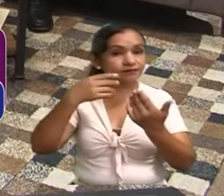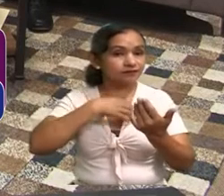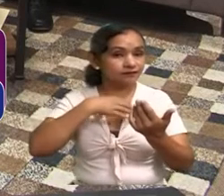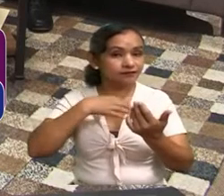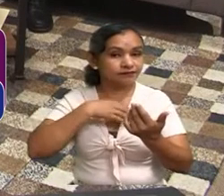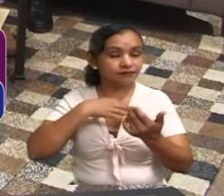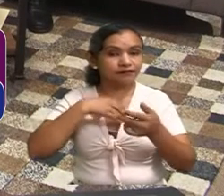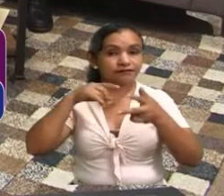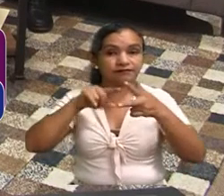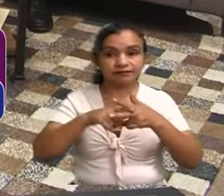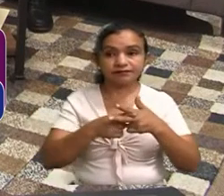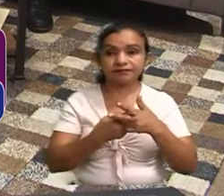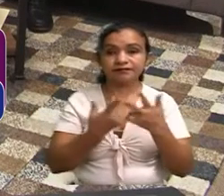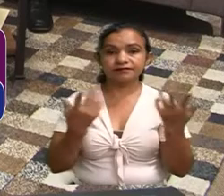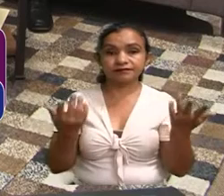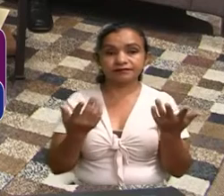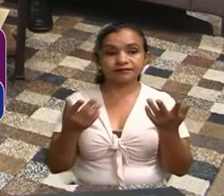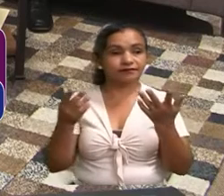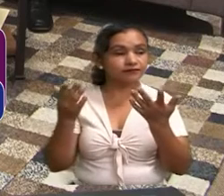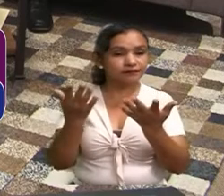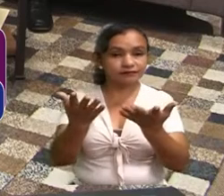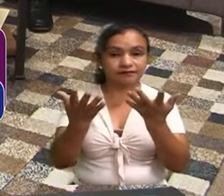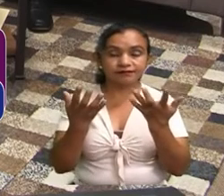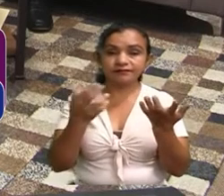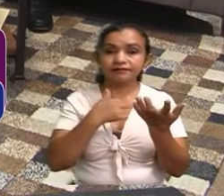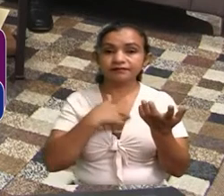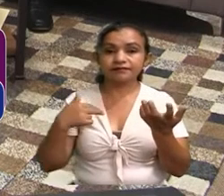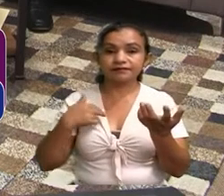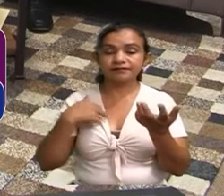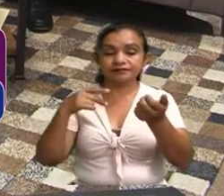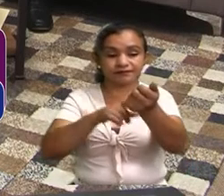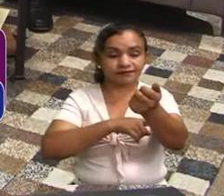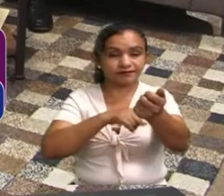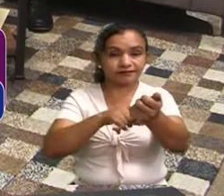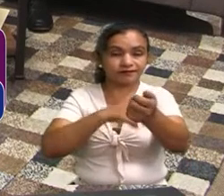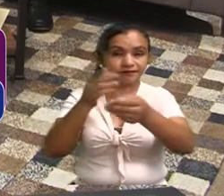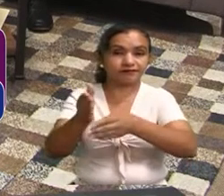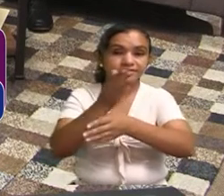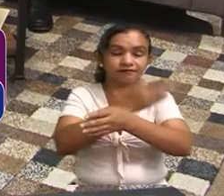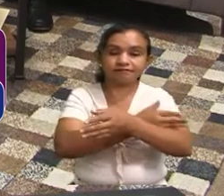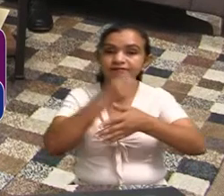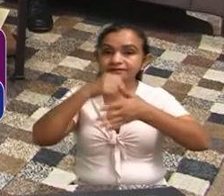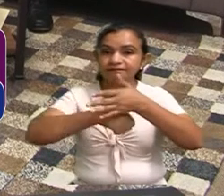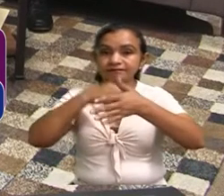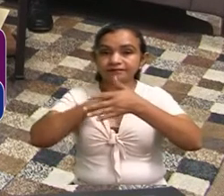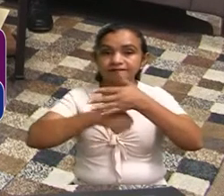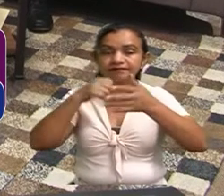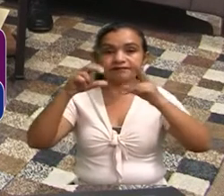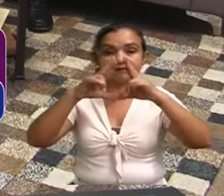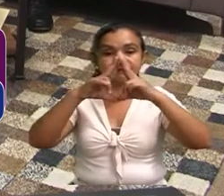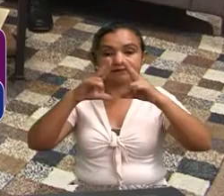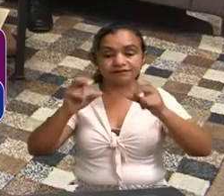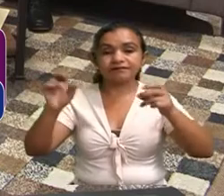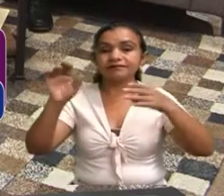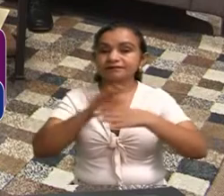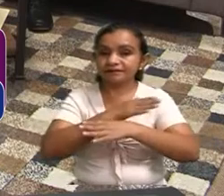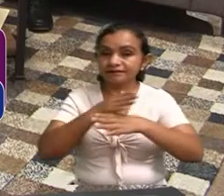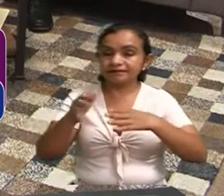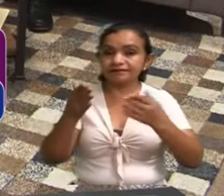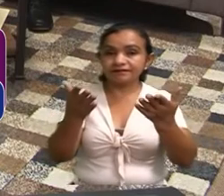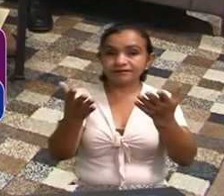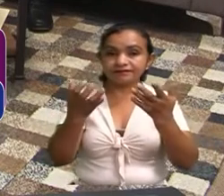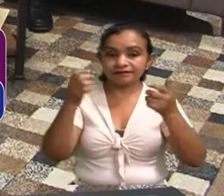nació con las aspiraciones de los hermanos que en aquel momento estaban luchando por tener una Nicaragua distinta. Exacto. Y que